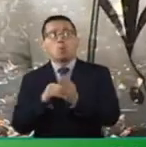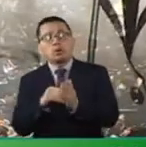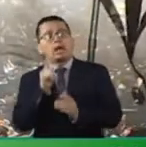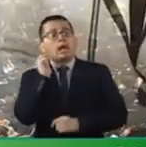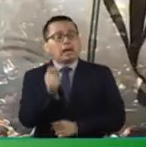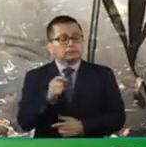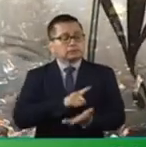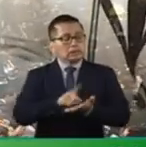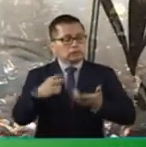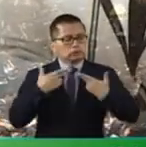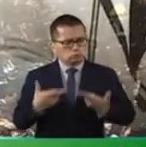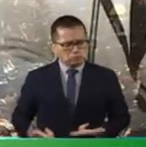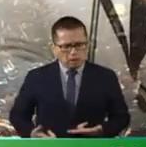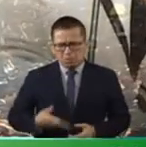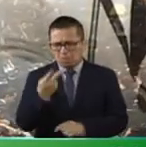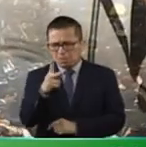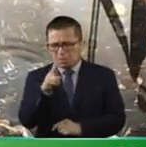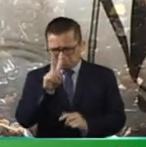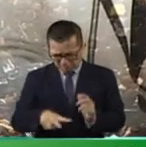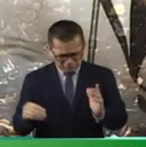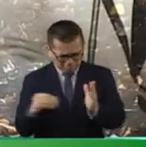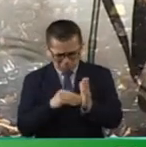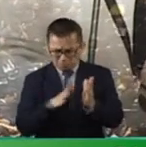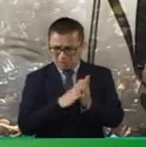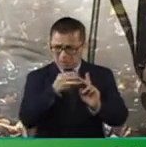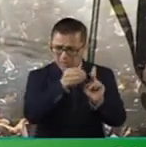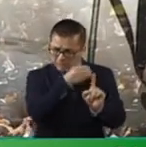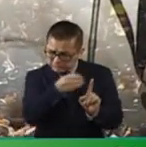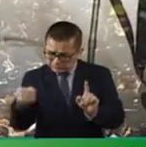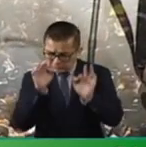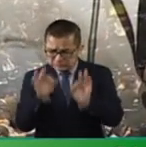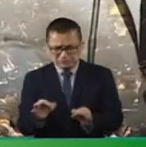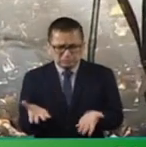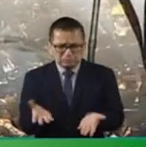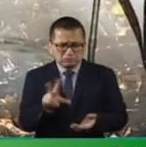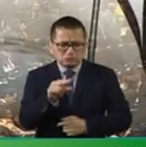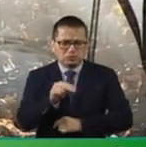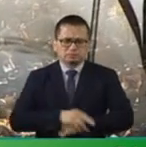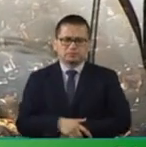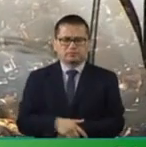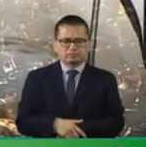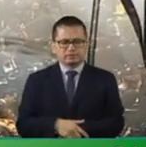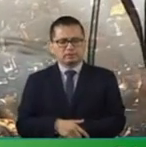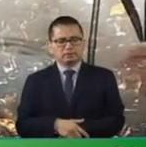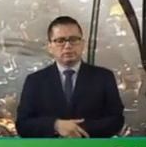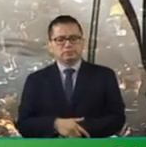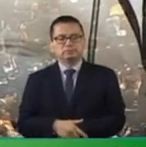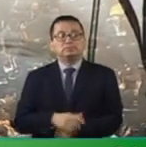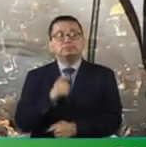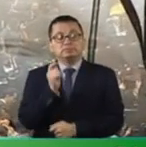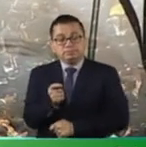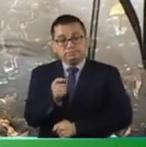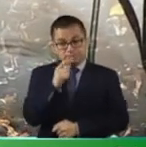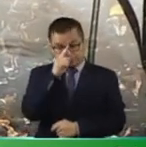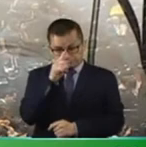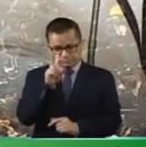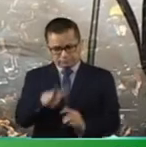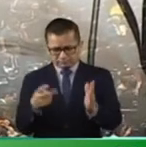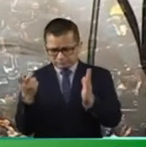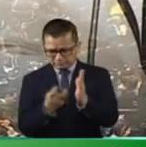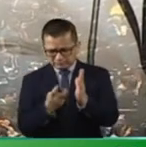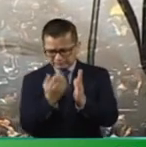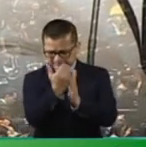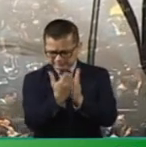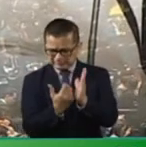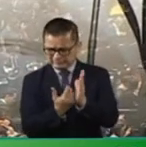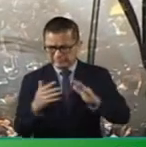así tampoco en la reforma constitucional, como un derecho humano. Es decir, siguen las lagunas enormes en